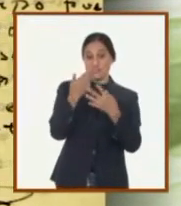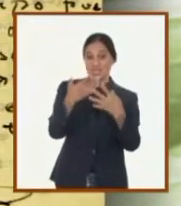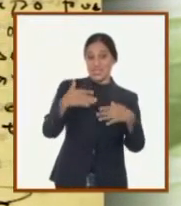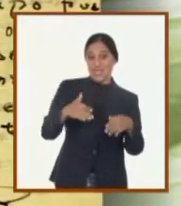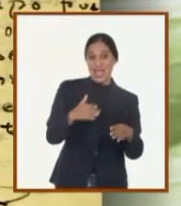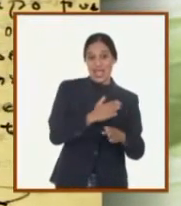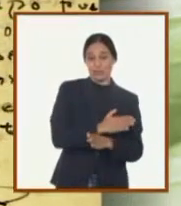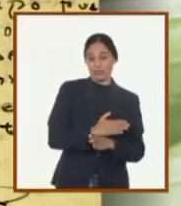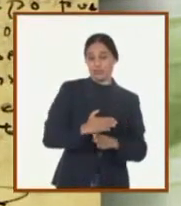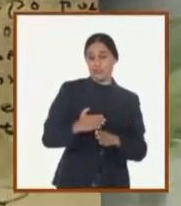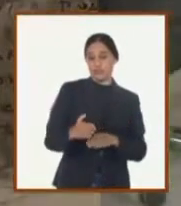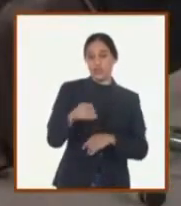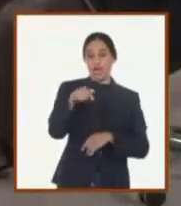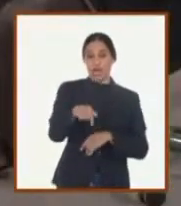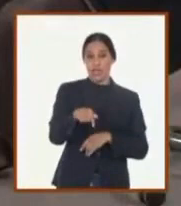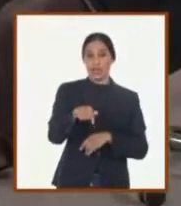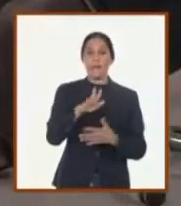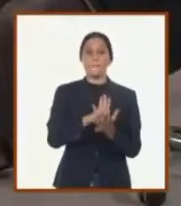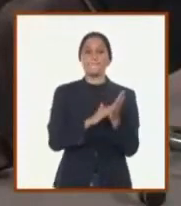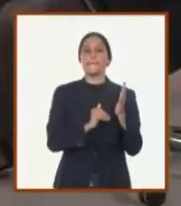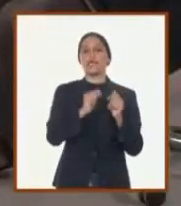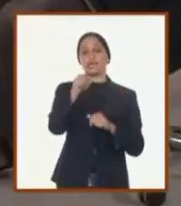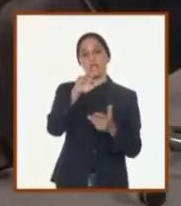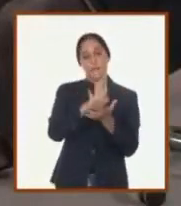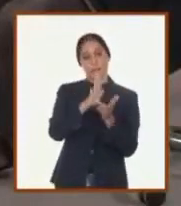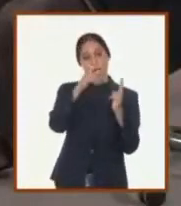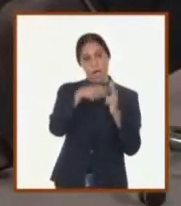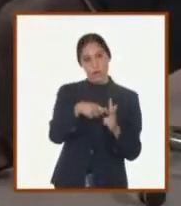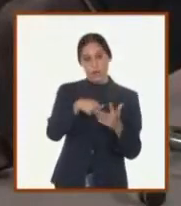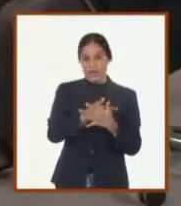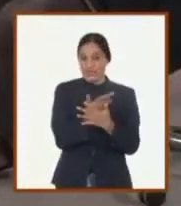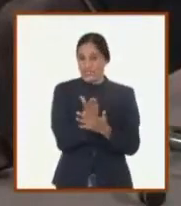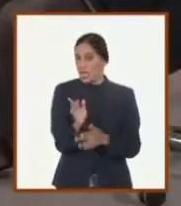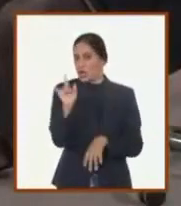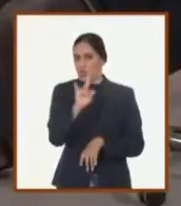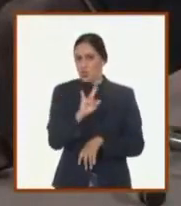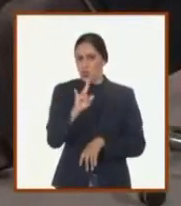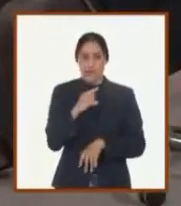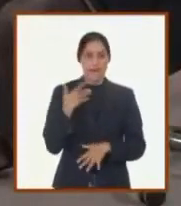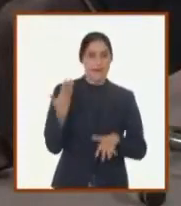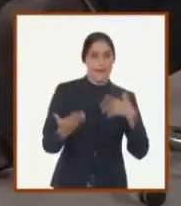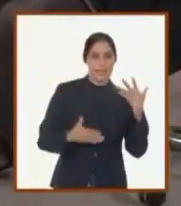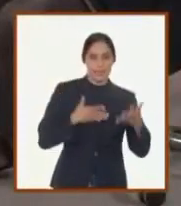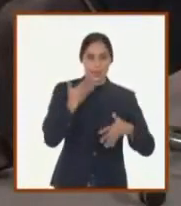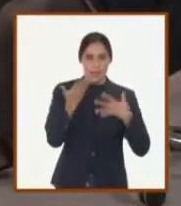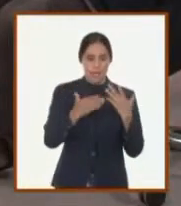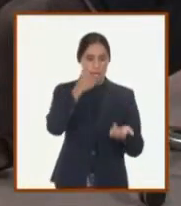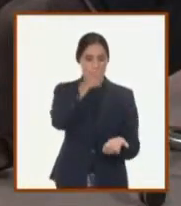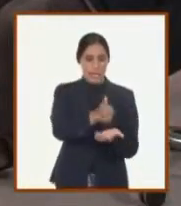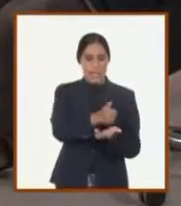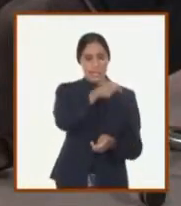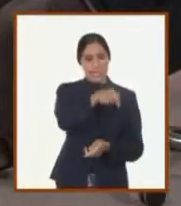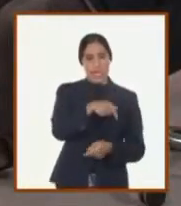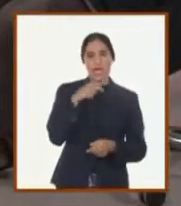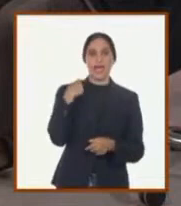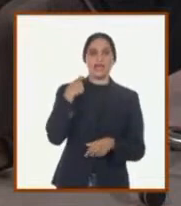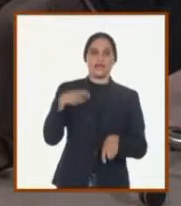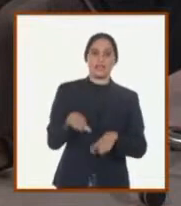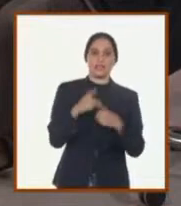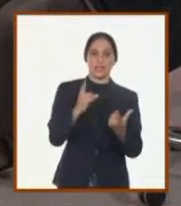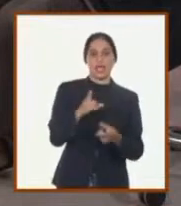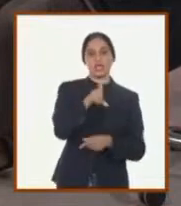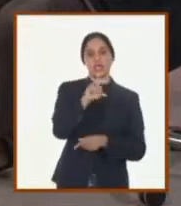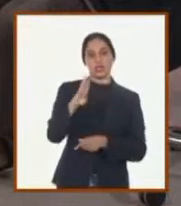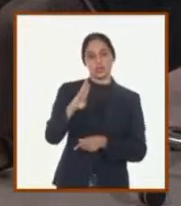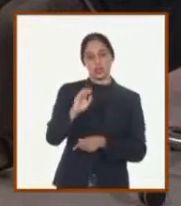Durante este mes de mayo y que y que el día 9 tendrá su actividad central con el aniversario 104 del